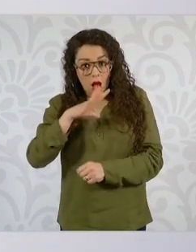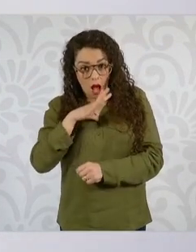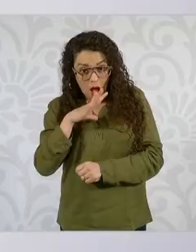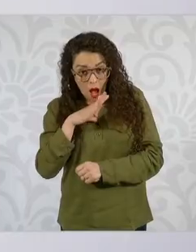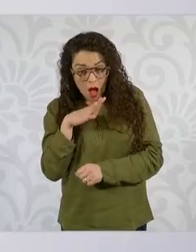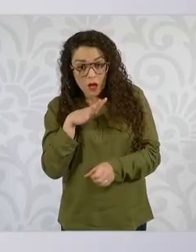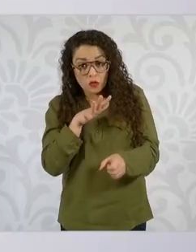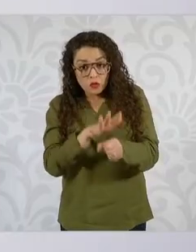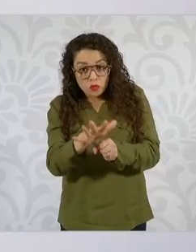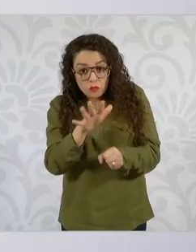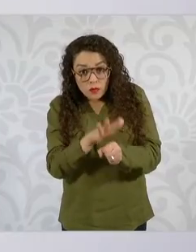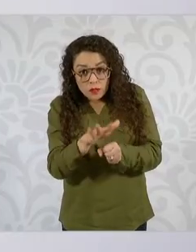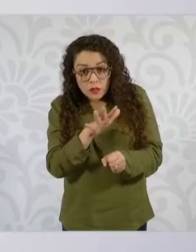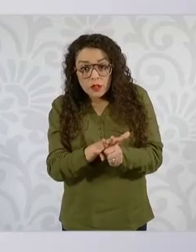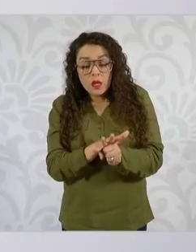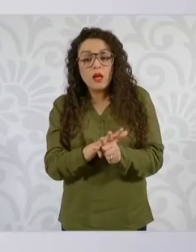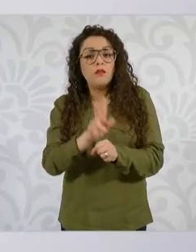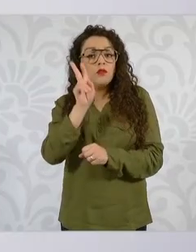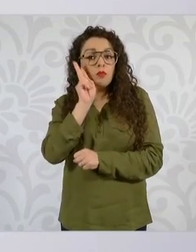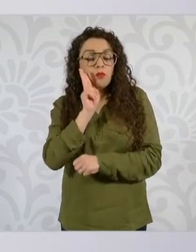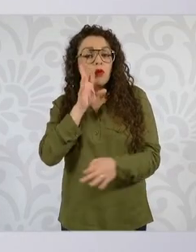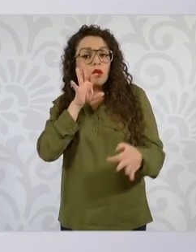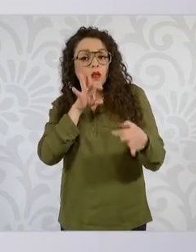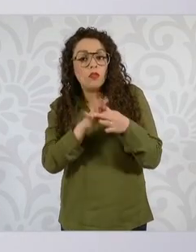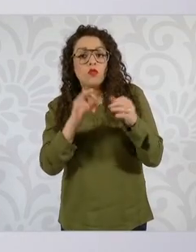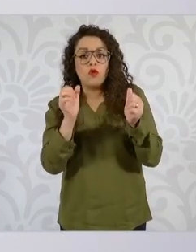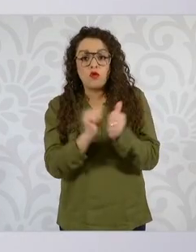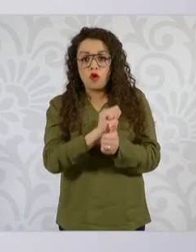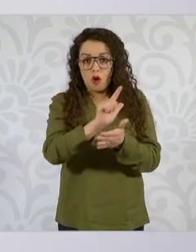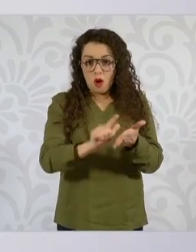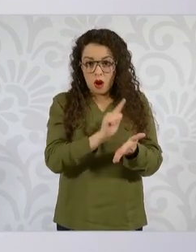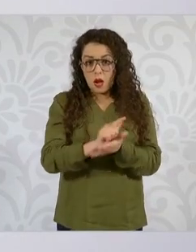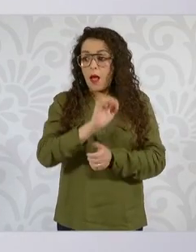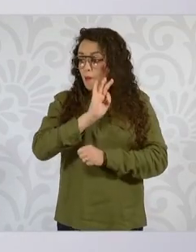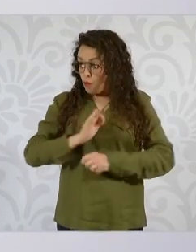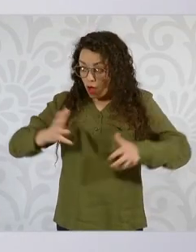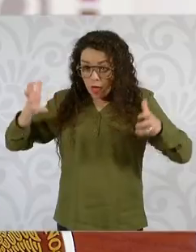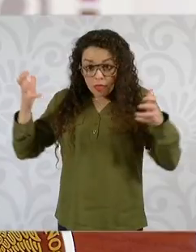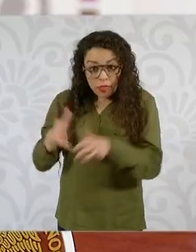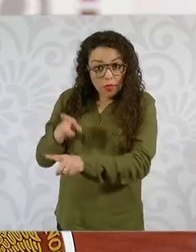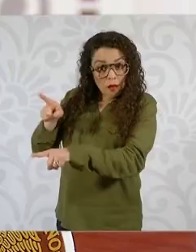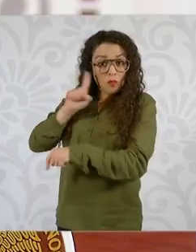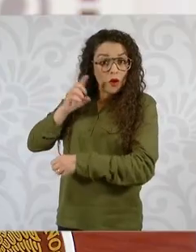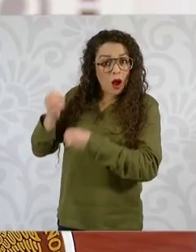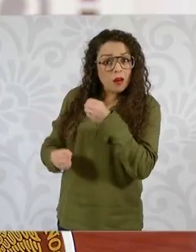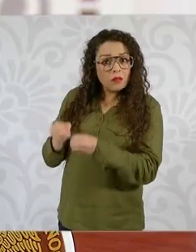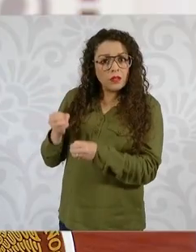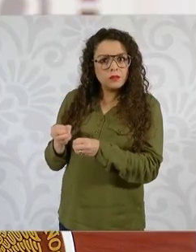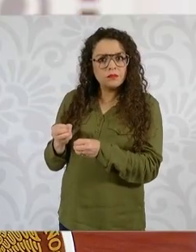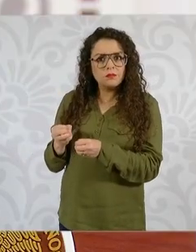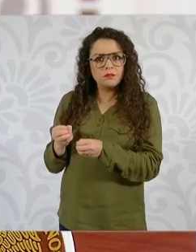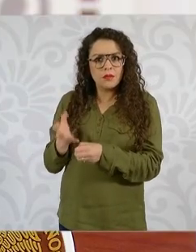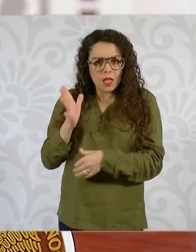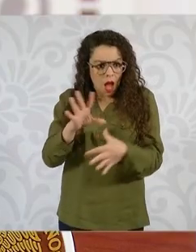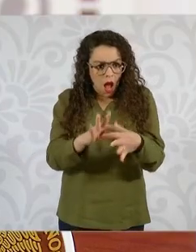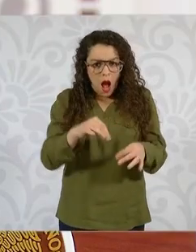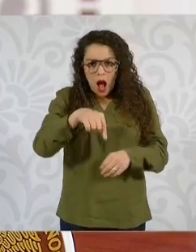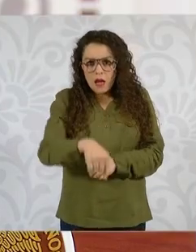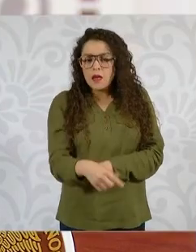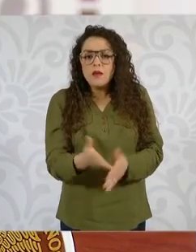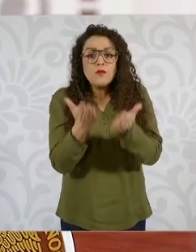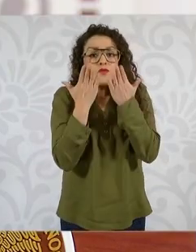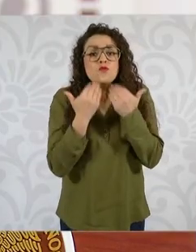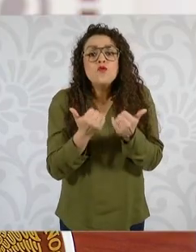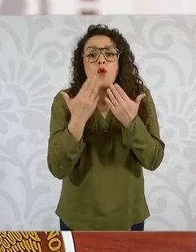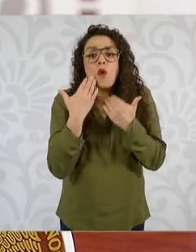la publicación porque no tiene sustento jurídico y aunque el consejo de la judicatura